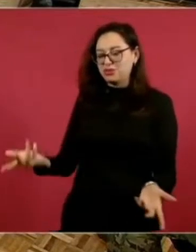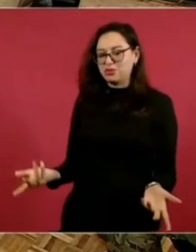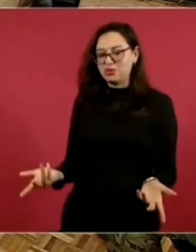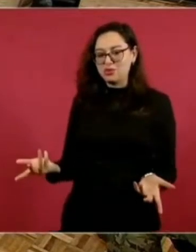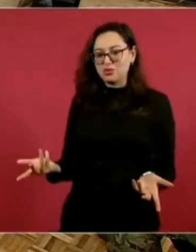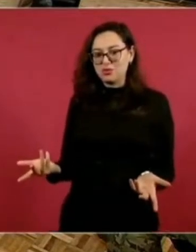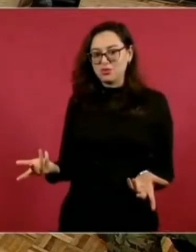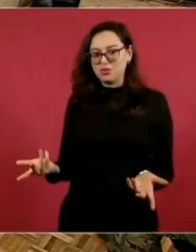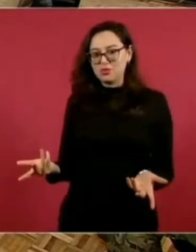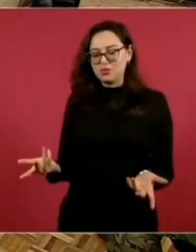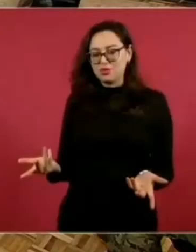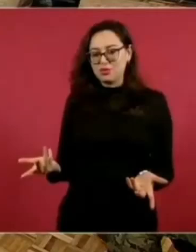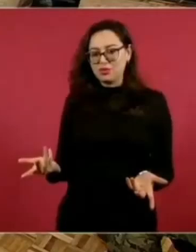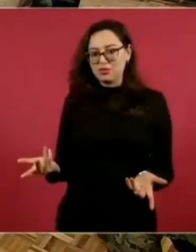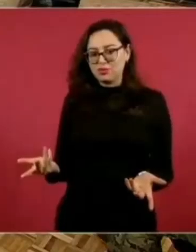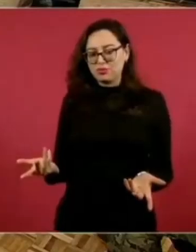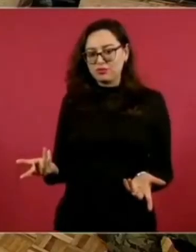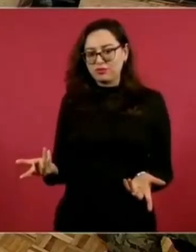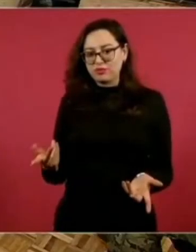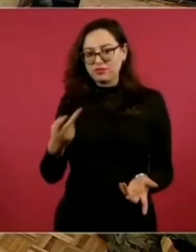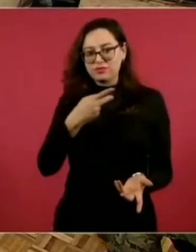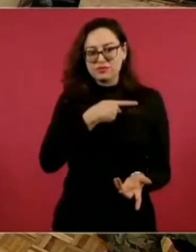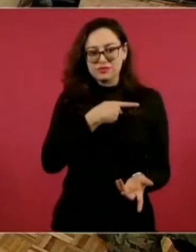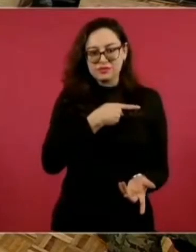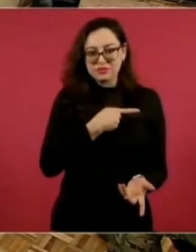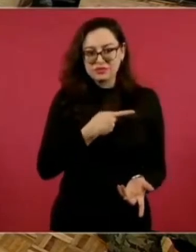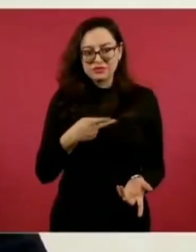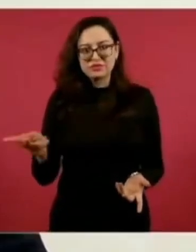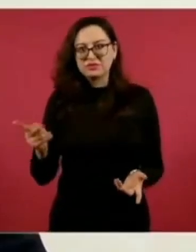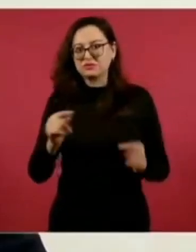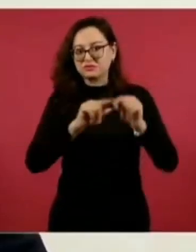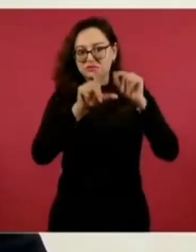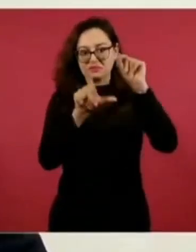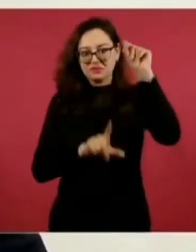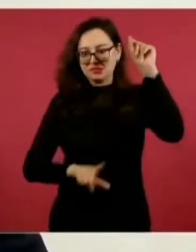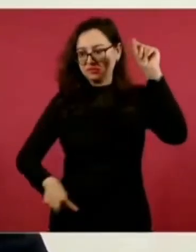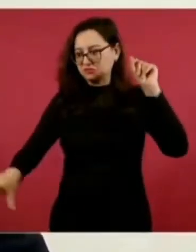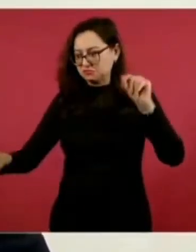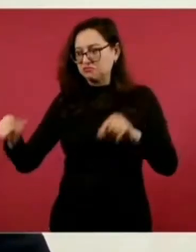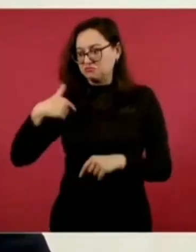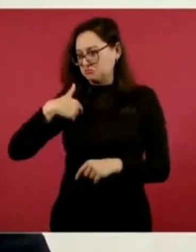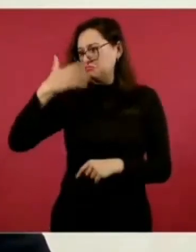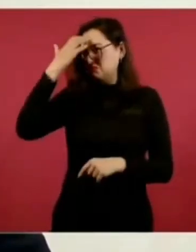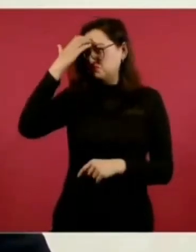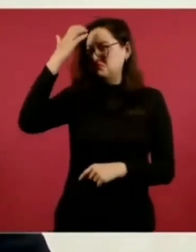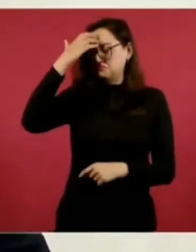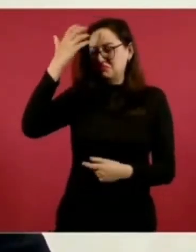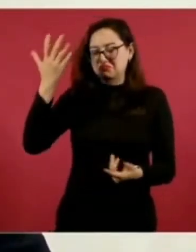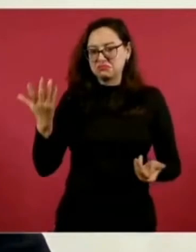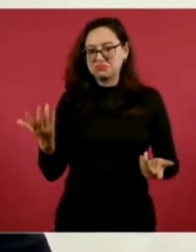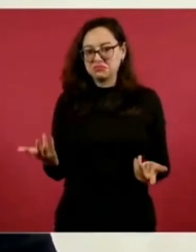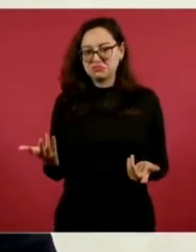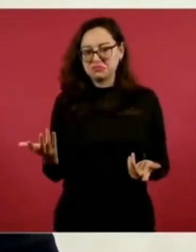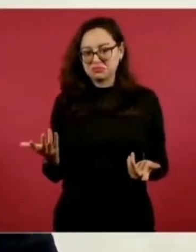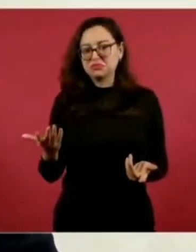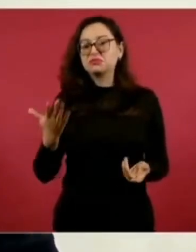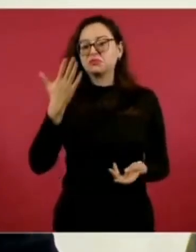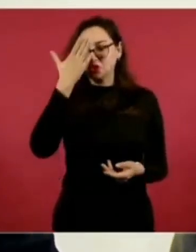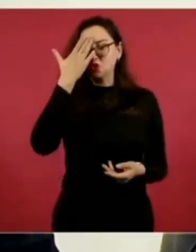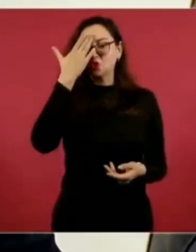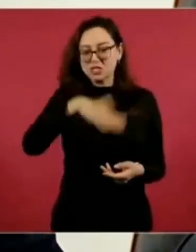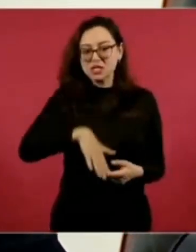y todas las comunidades pobres de este país, pues sé de lo que se trata. Por eso